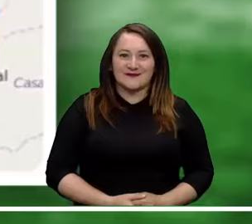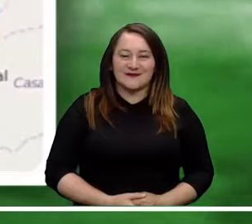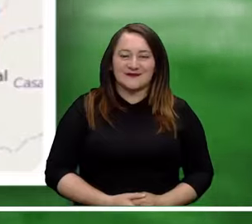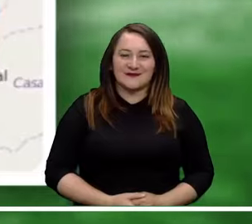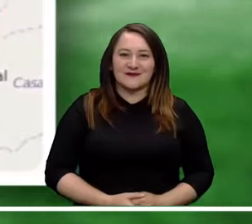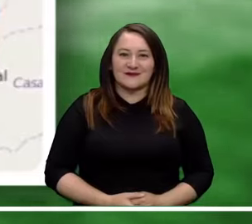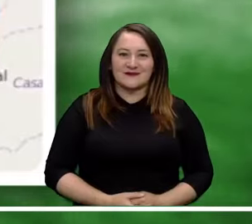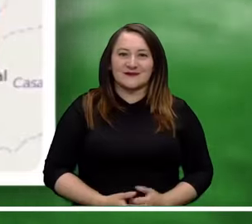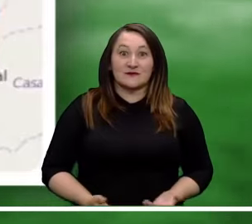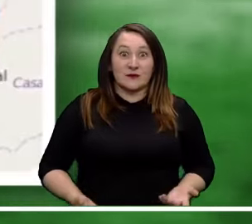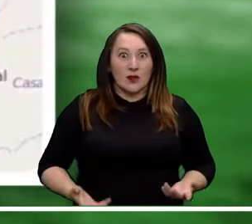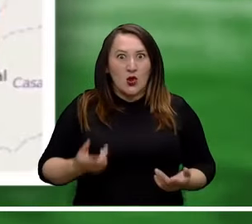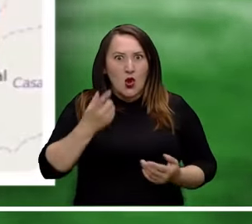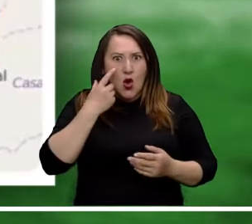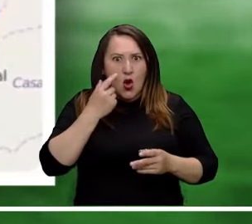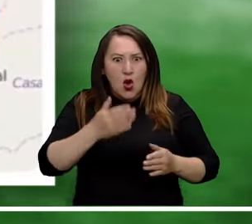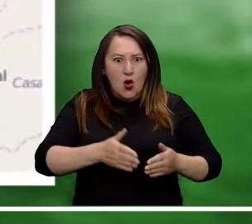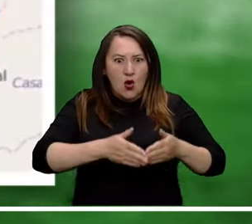en Colombia.